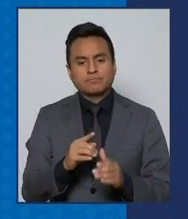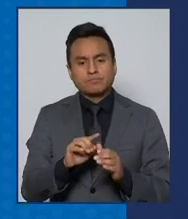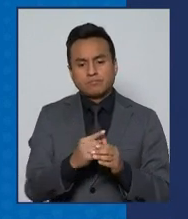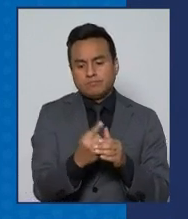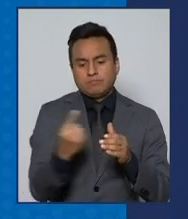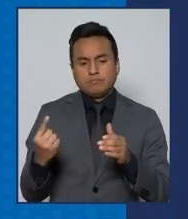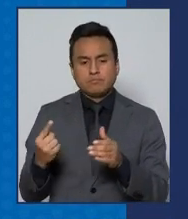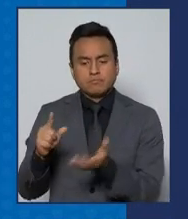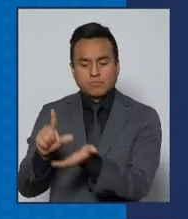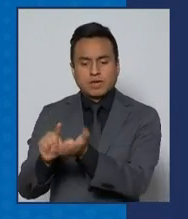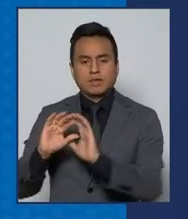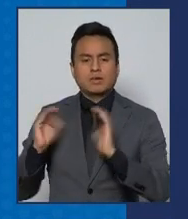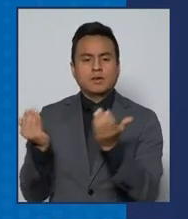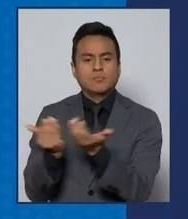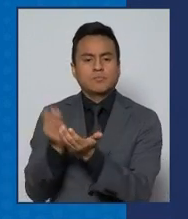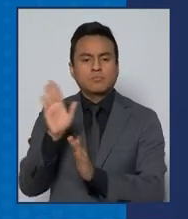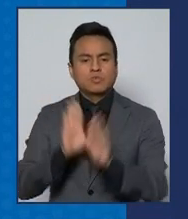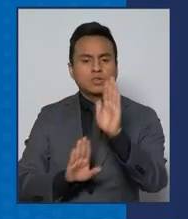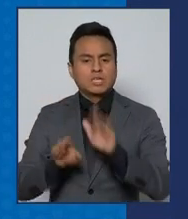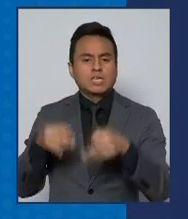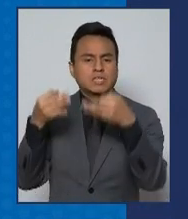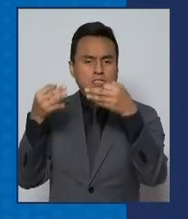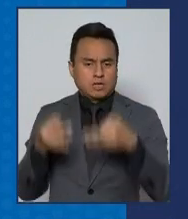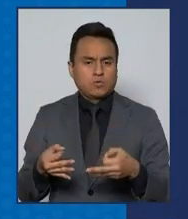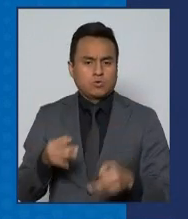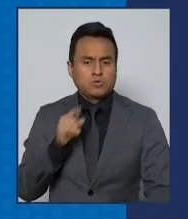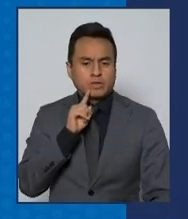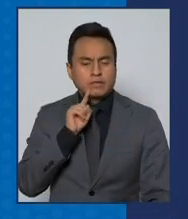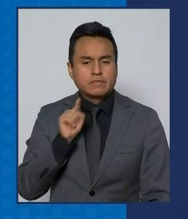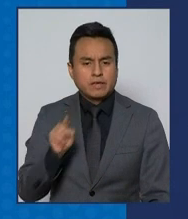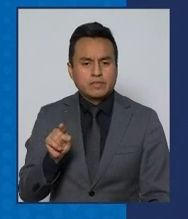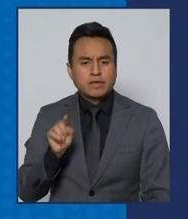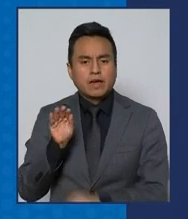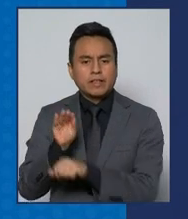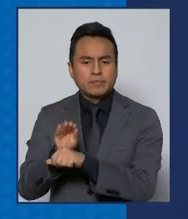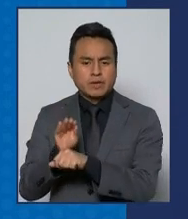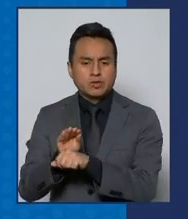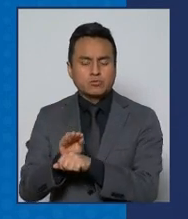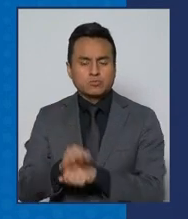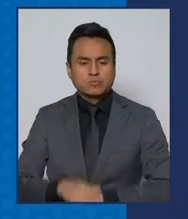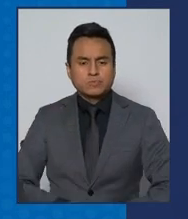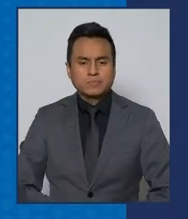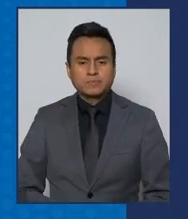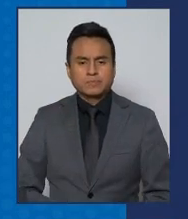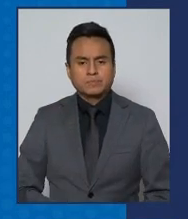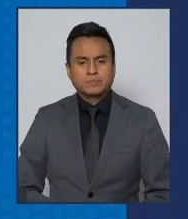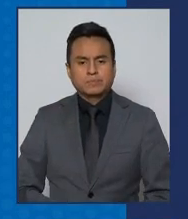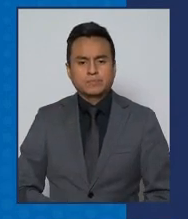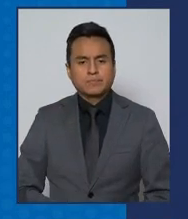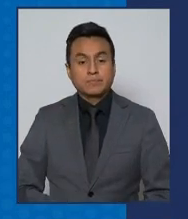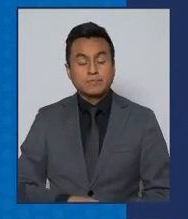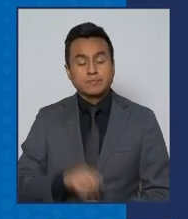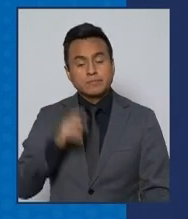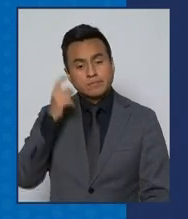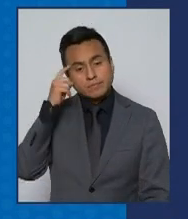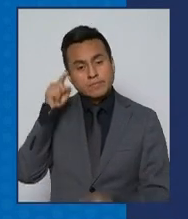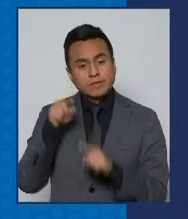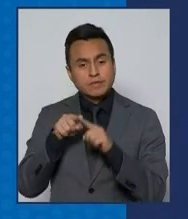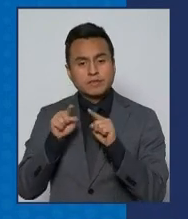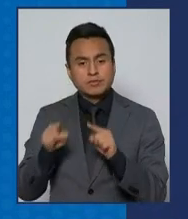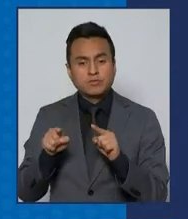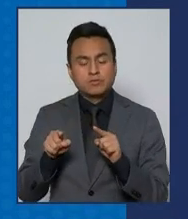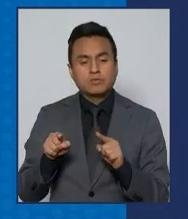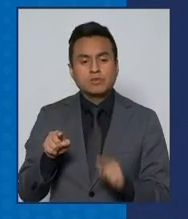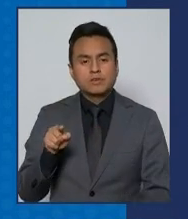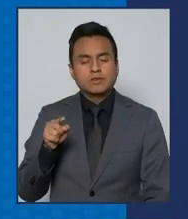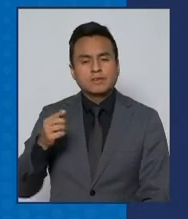confinamiento en un lugar protegido, seguro, donde tiene alimentos. En ese sentido, durante